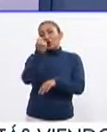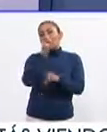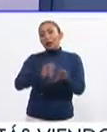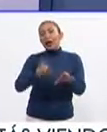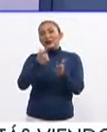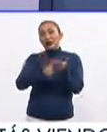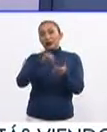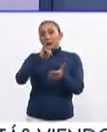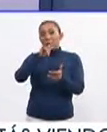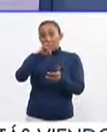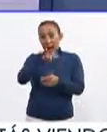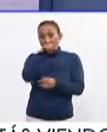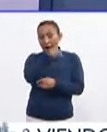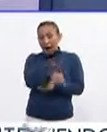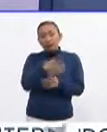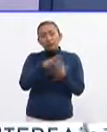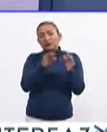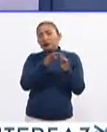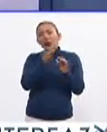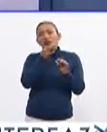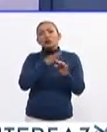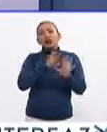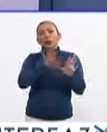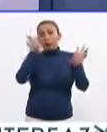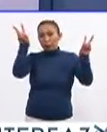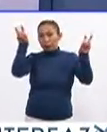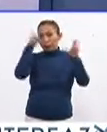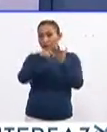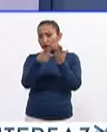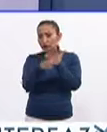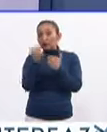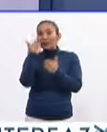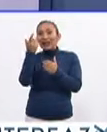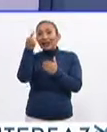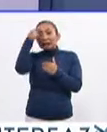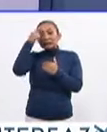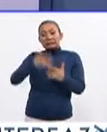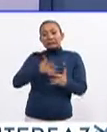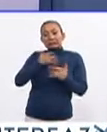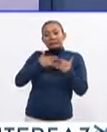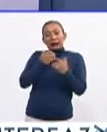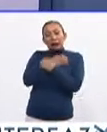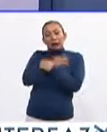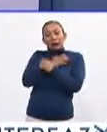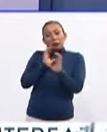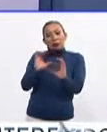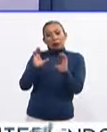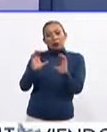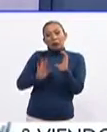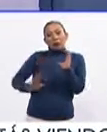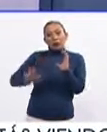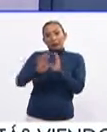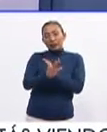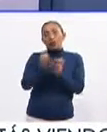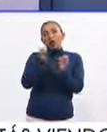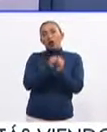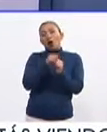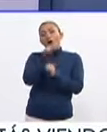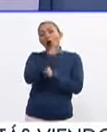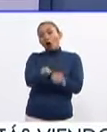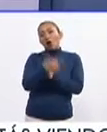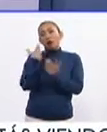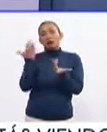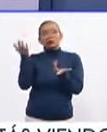del Instituto Politécnico Nacional, y nos va a platicar sobre un proyecto que busca crear conciencia sobre la educación ambiental y lo hacen a través de